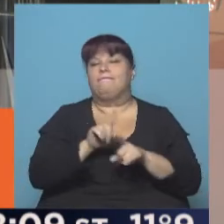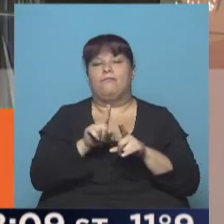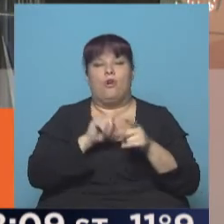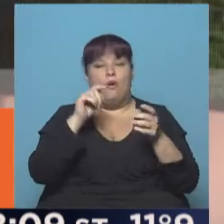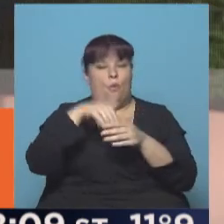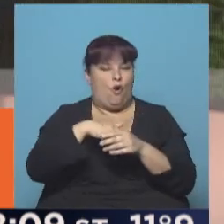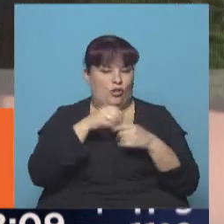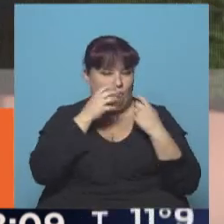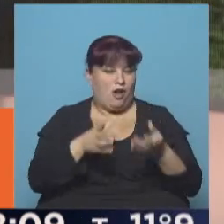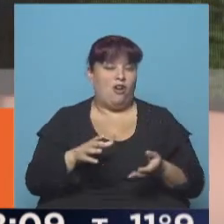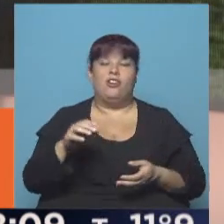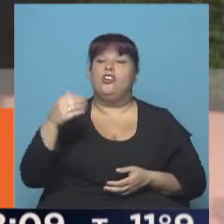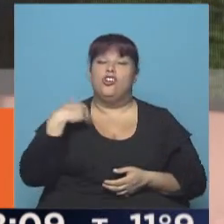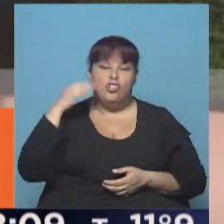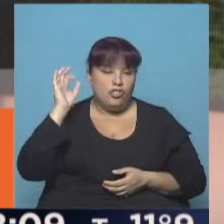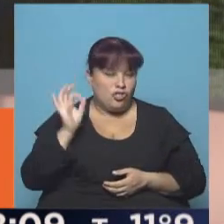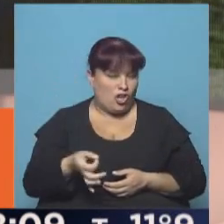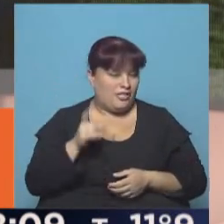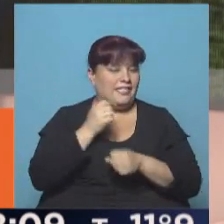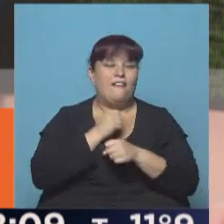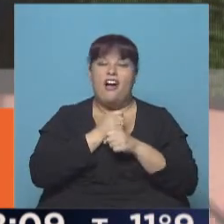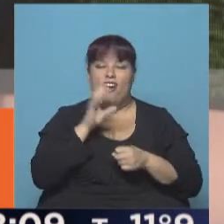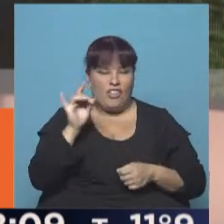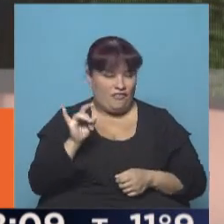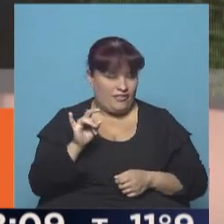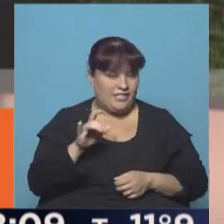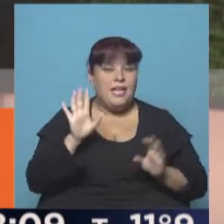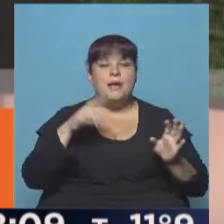las urnas? Mire, yo sé que no es una tarea fácil, pero le aseguro que